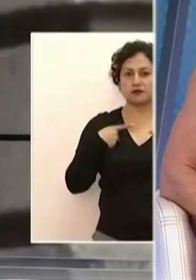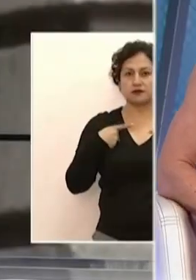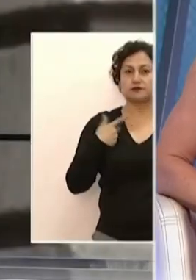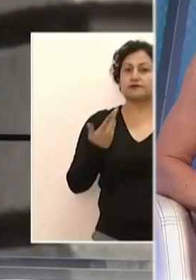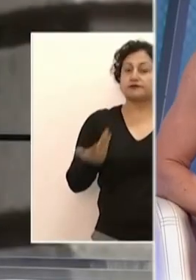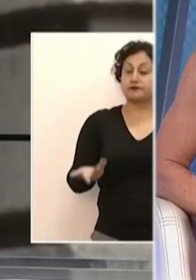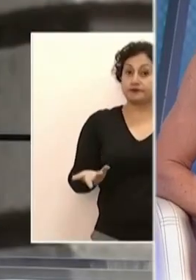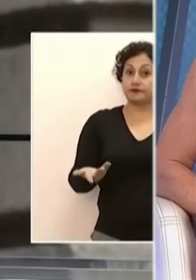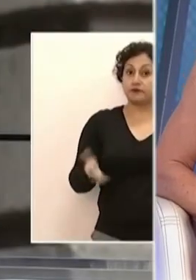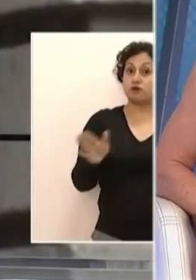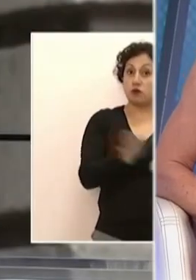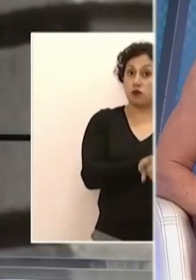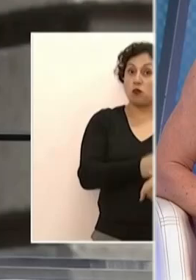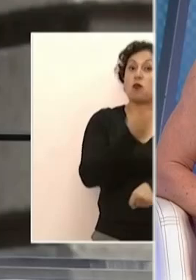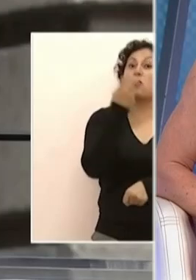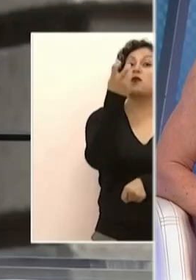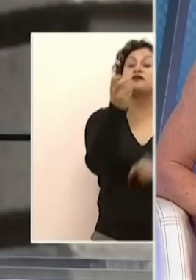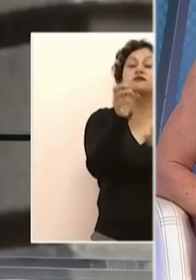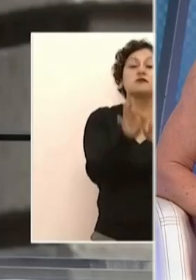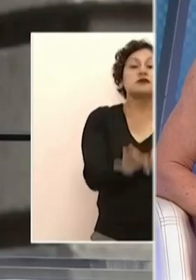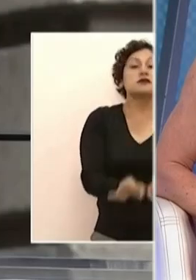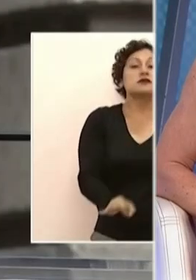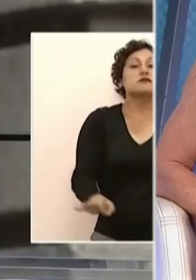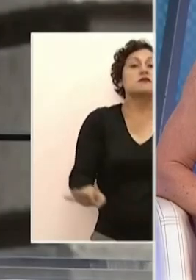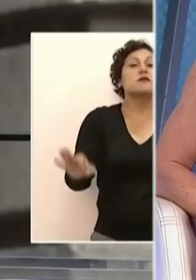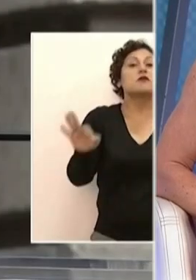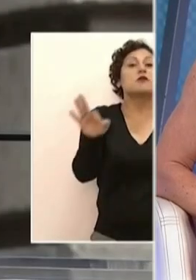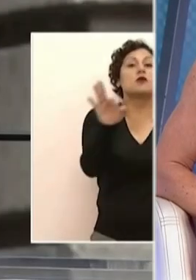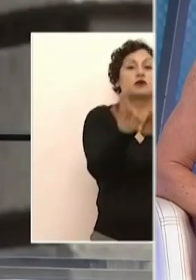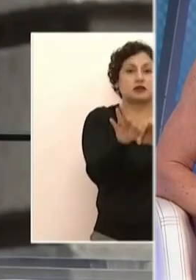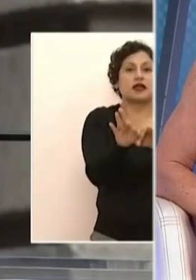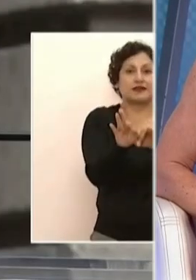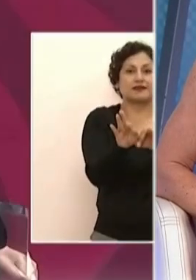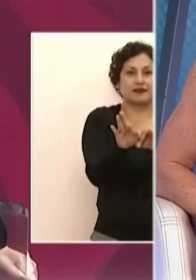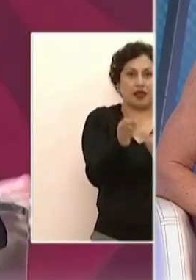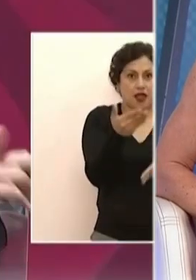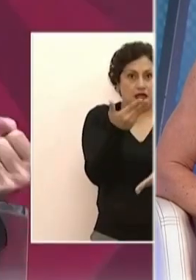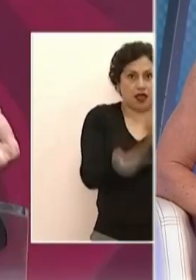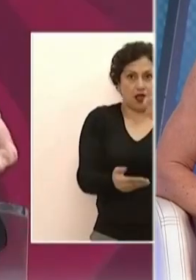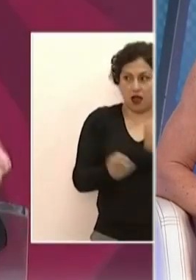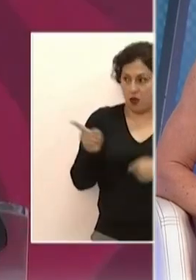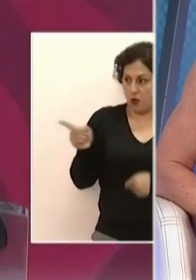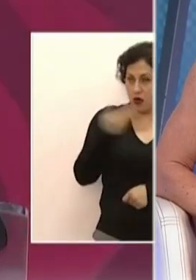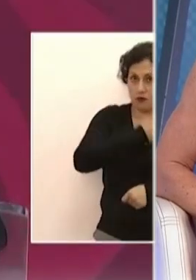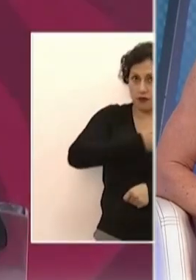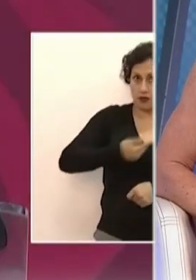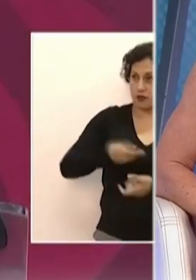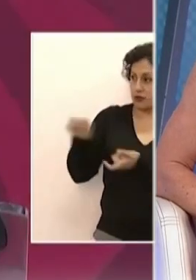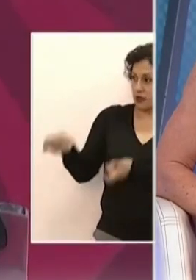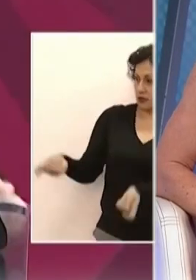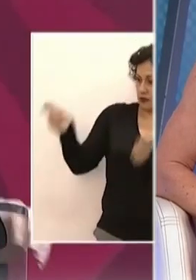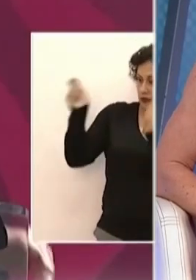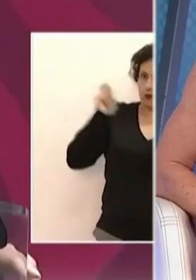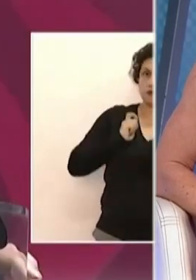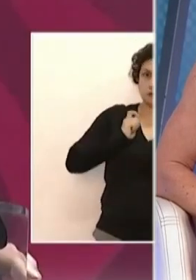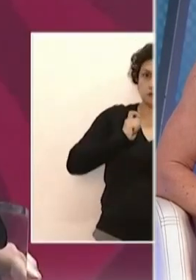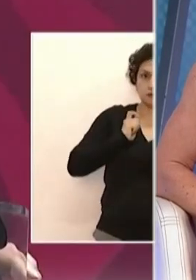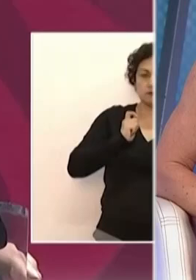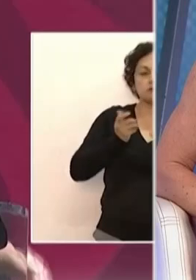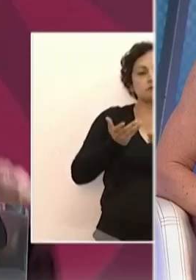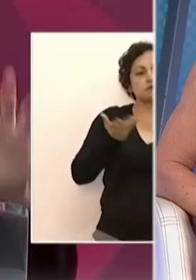presidenta de México, Claudia Sheinbaum, ha dado esta conferencia diaria, conocida como Las Mañaneras, y una periodista le preguntó si